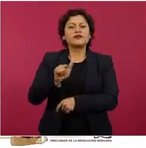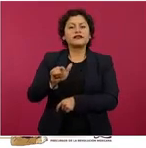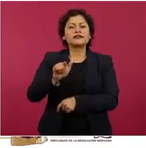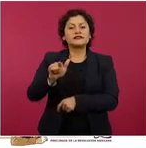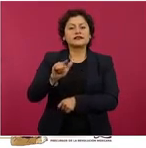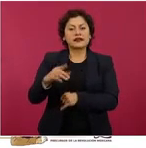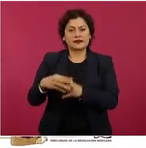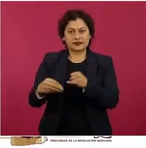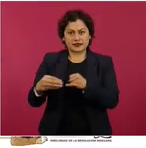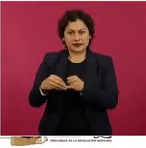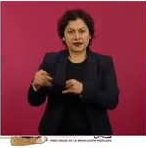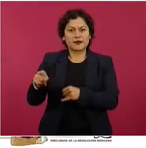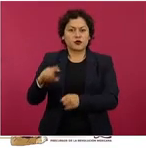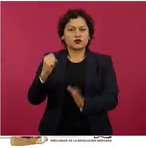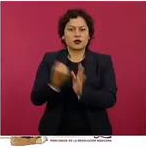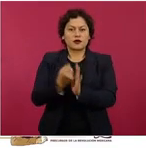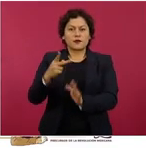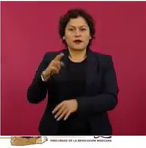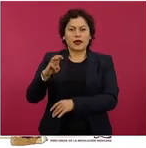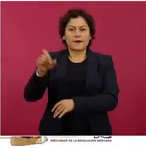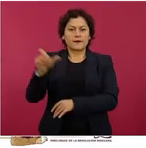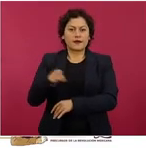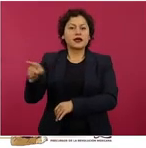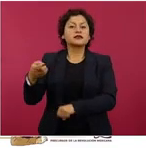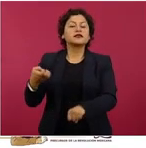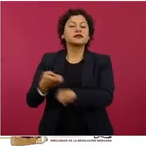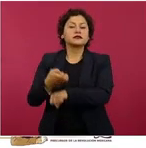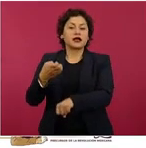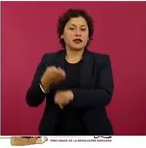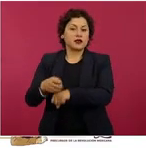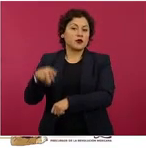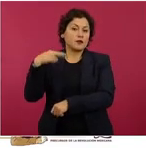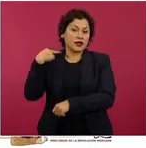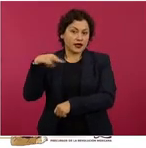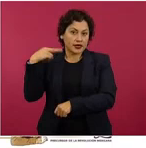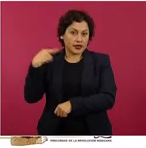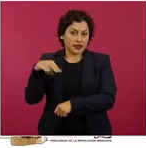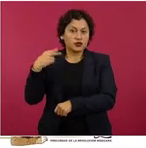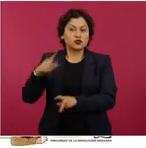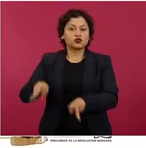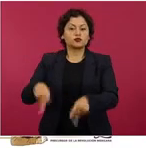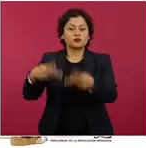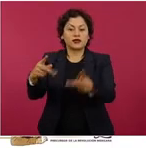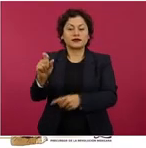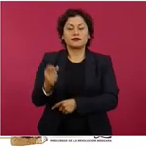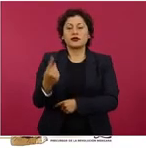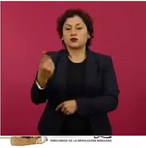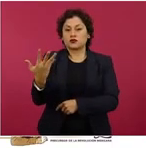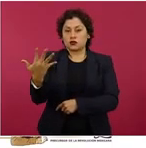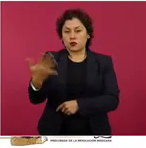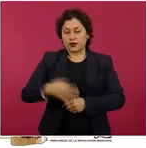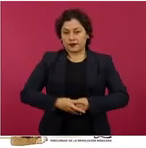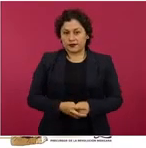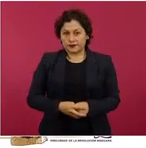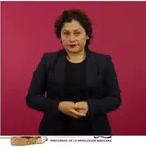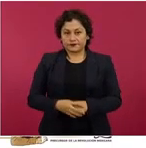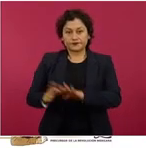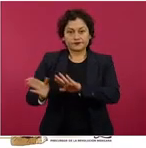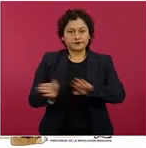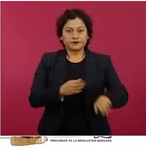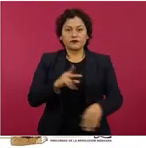centavos de franquicia Pemex en Veracruz, un precio al público de 21 pesos con 50 centavos. Y el